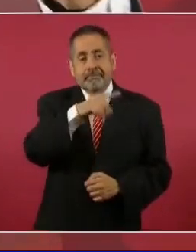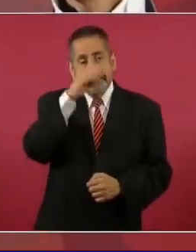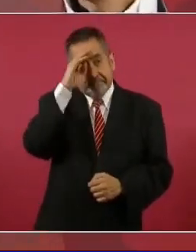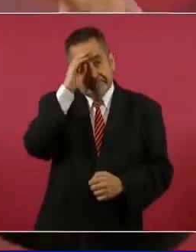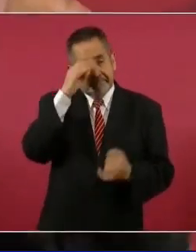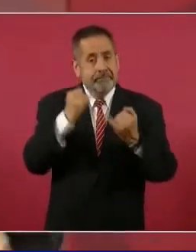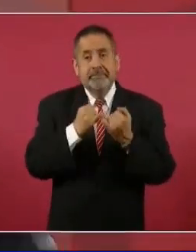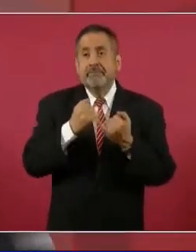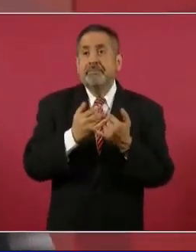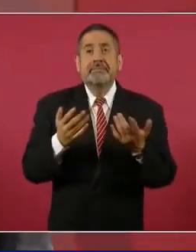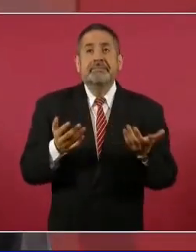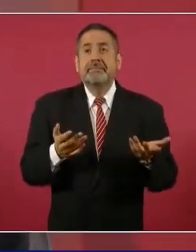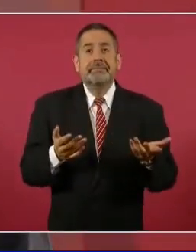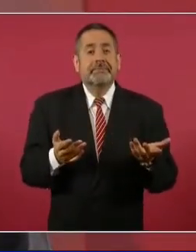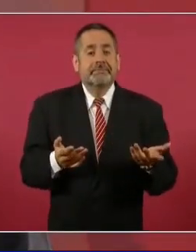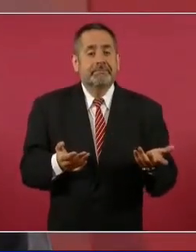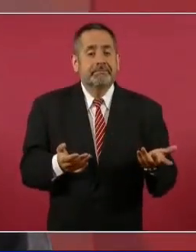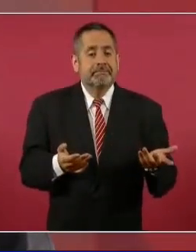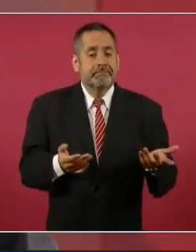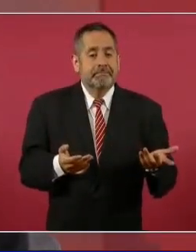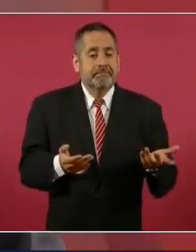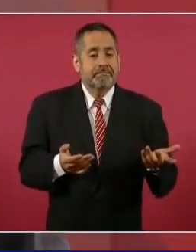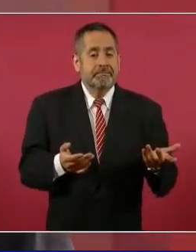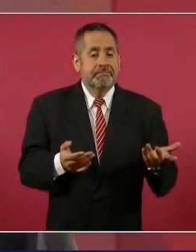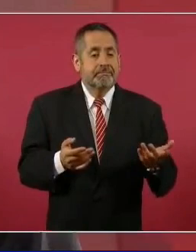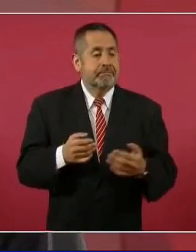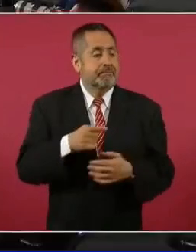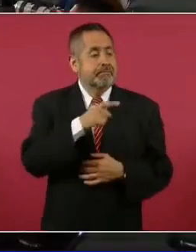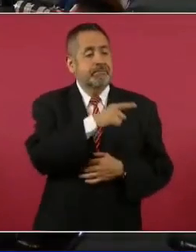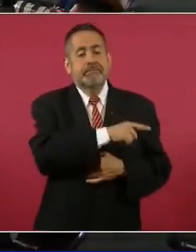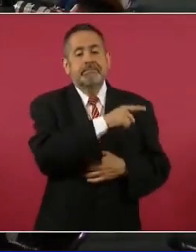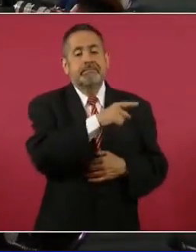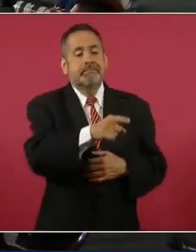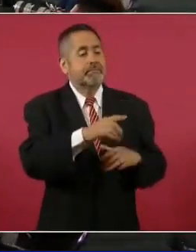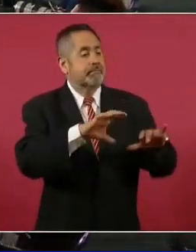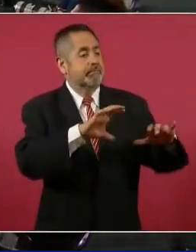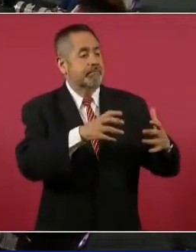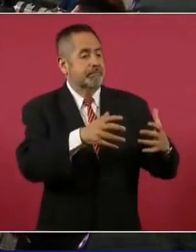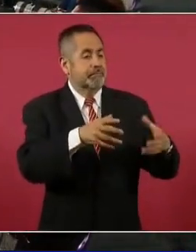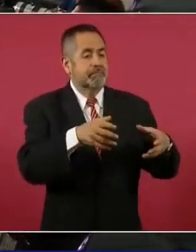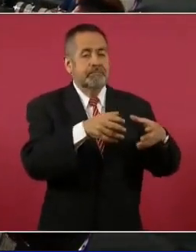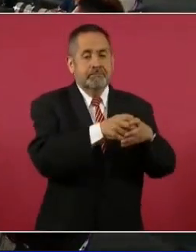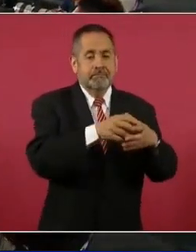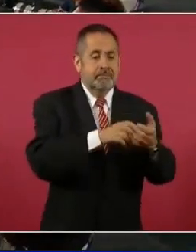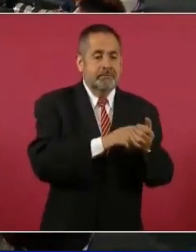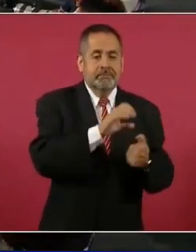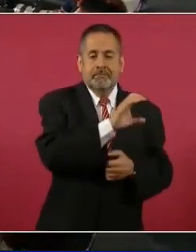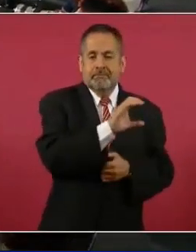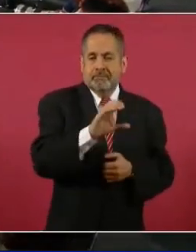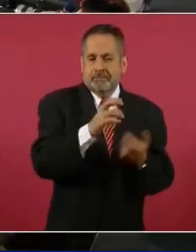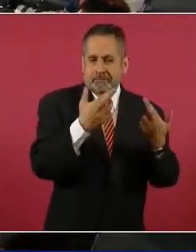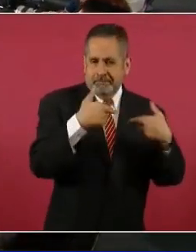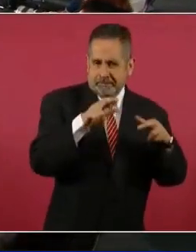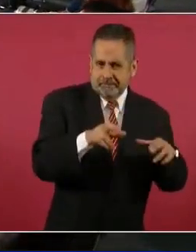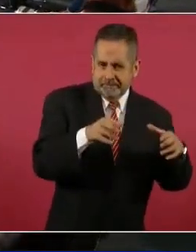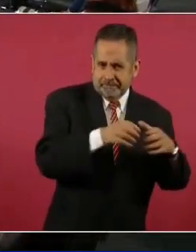los de las cámaras del Consejo Coordinador